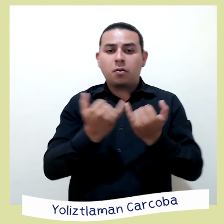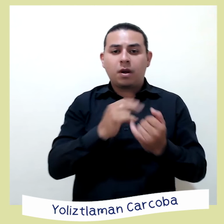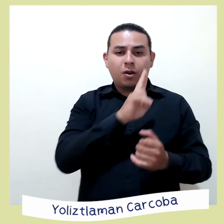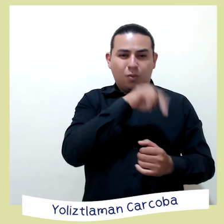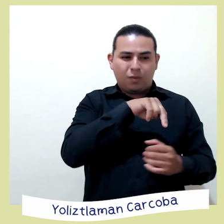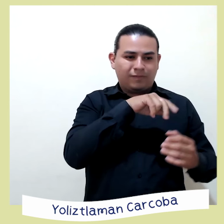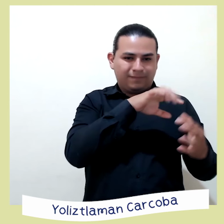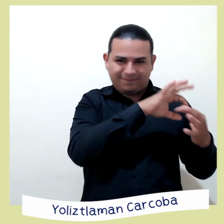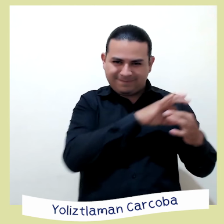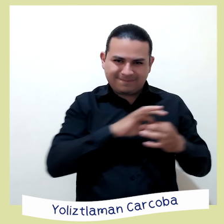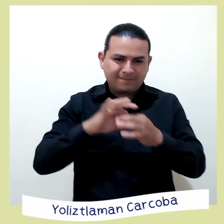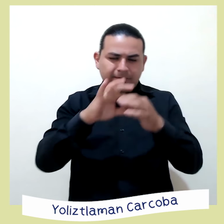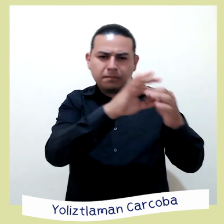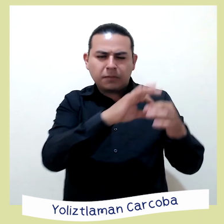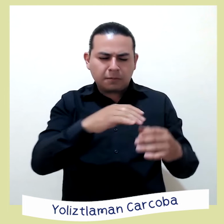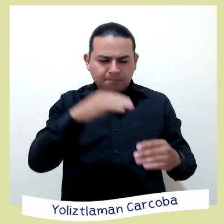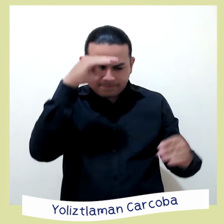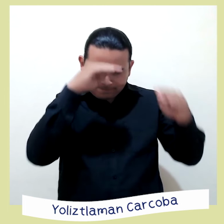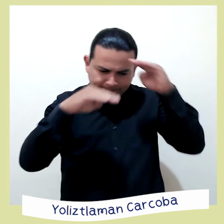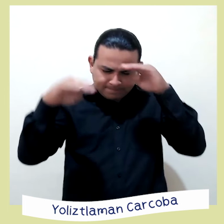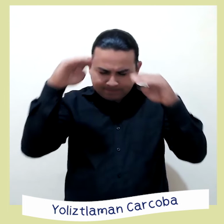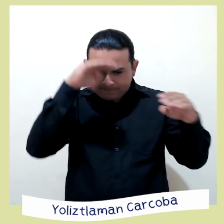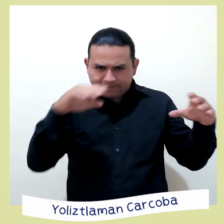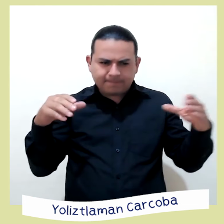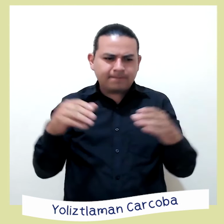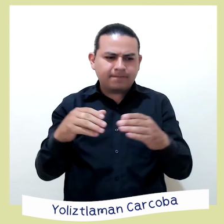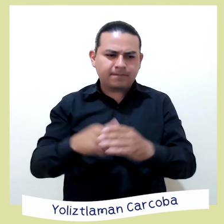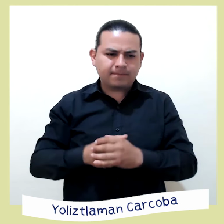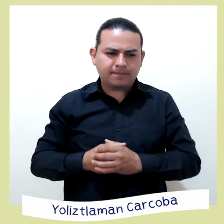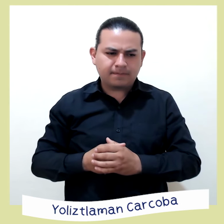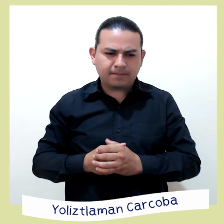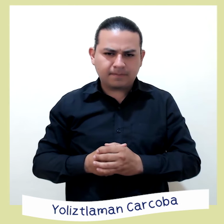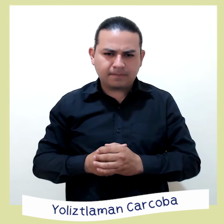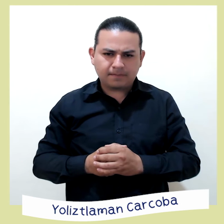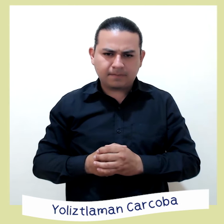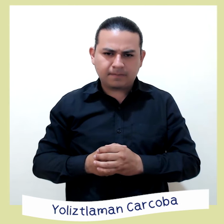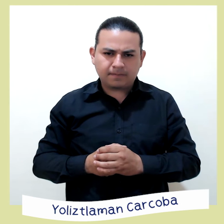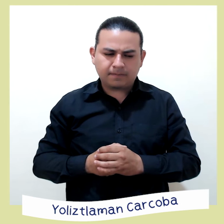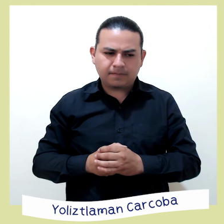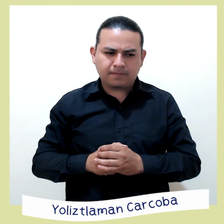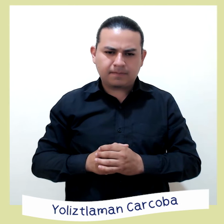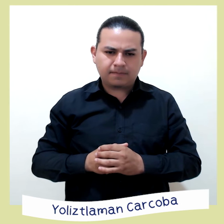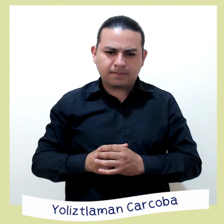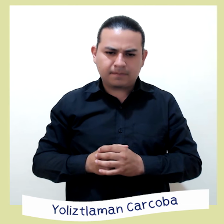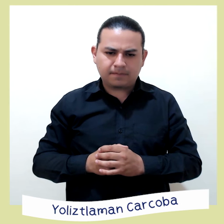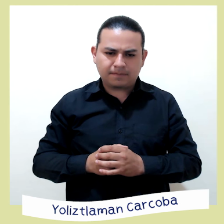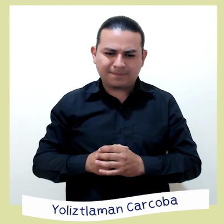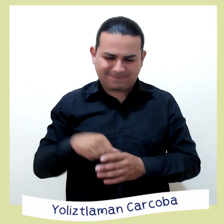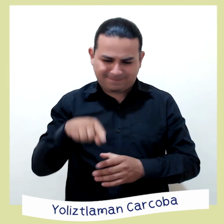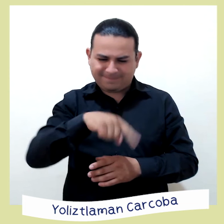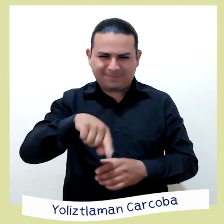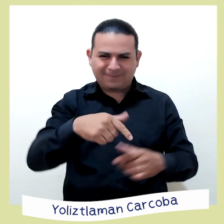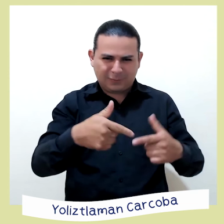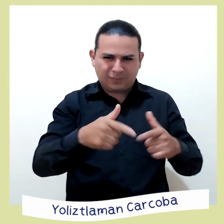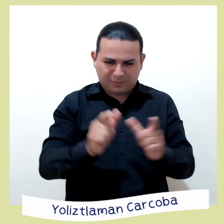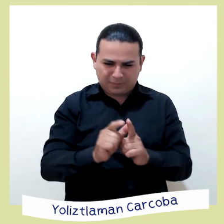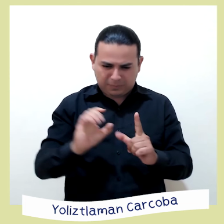asumen el resto de las organizaciones de las Naciones Unidas y decide